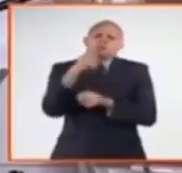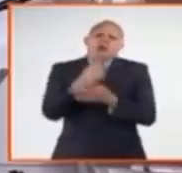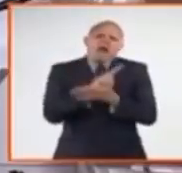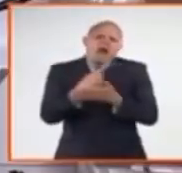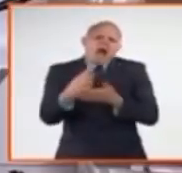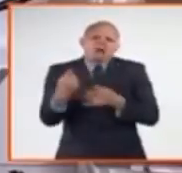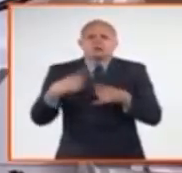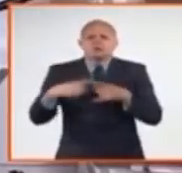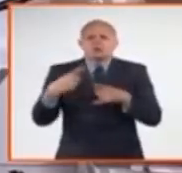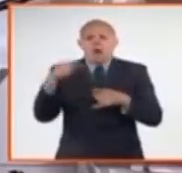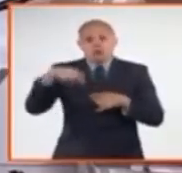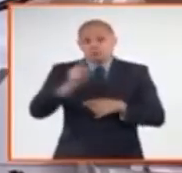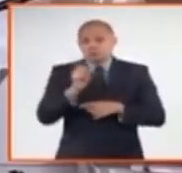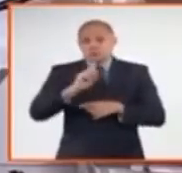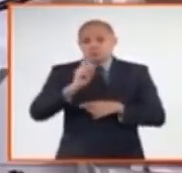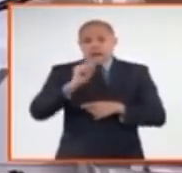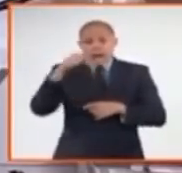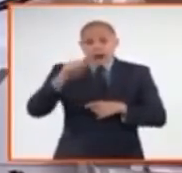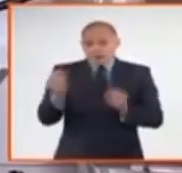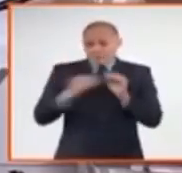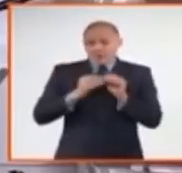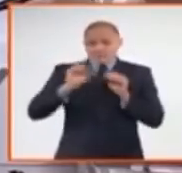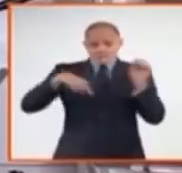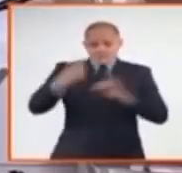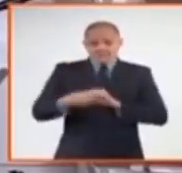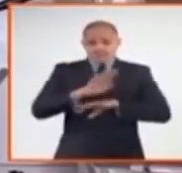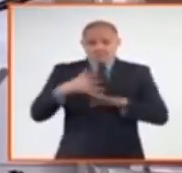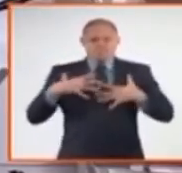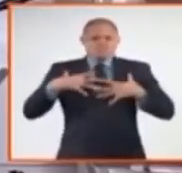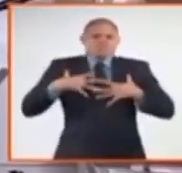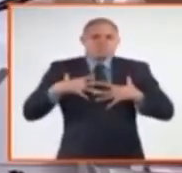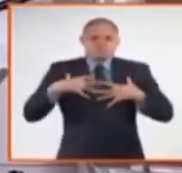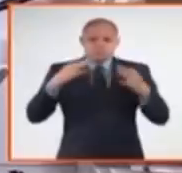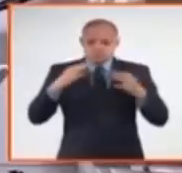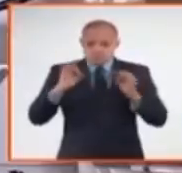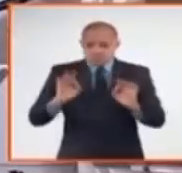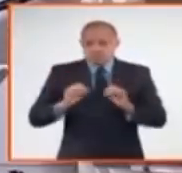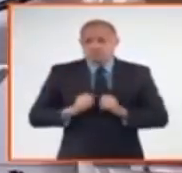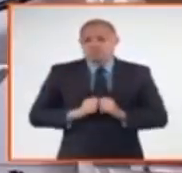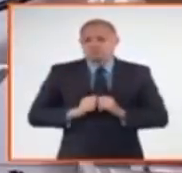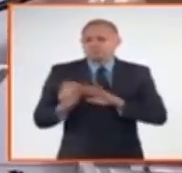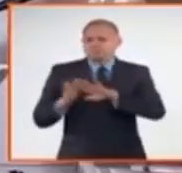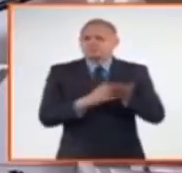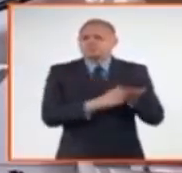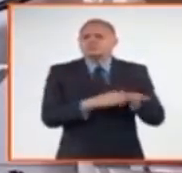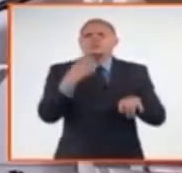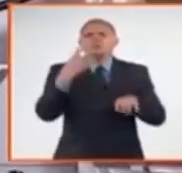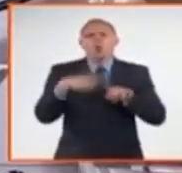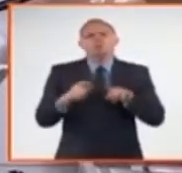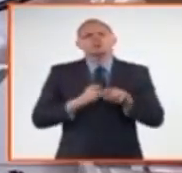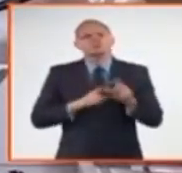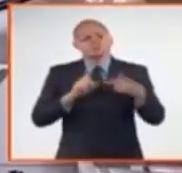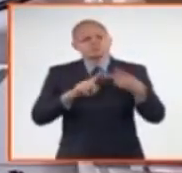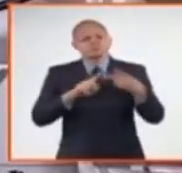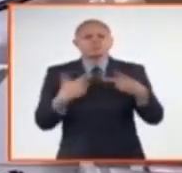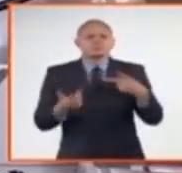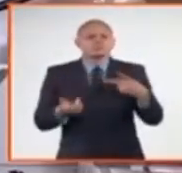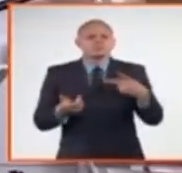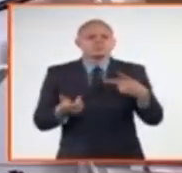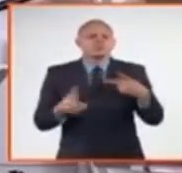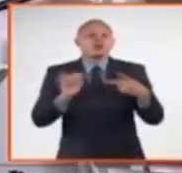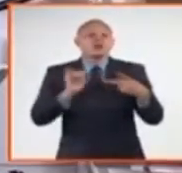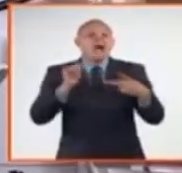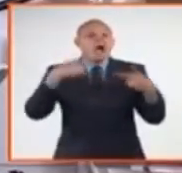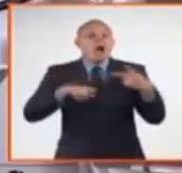pero que la comunidad científica la está observando por ejemplo una de ellas es que que el virus se mueve es capaz de moverse